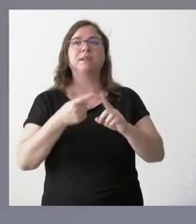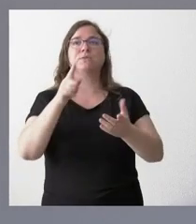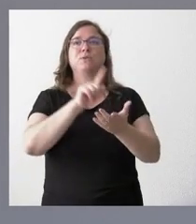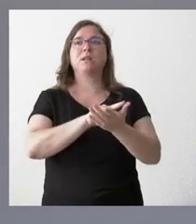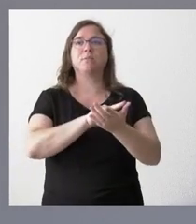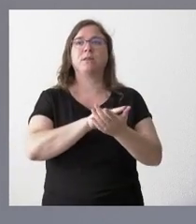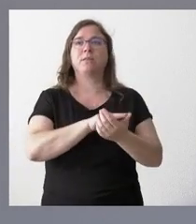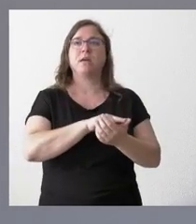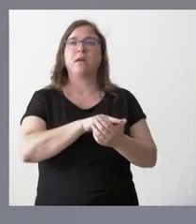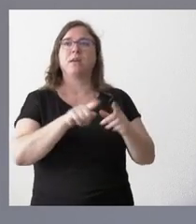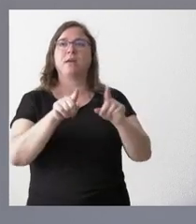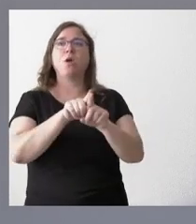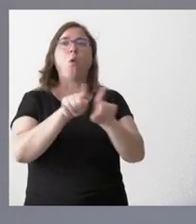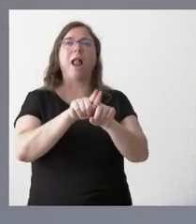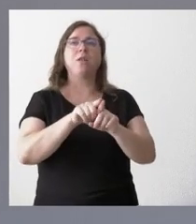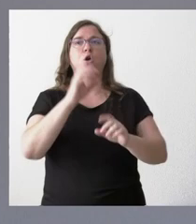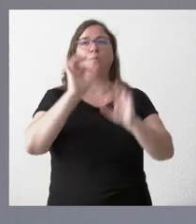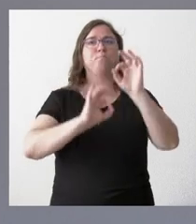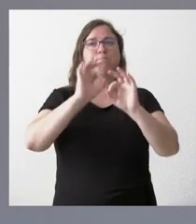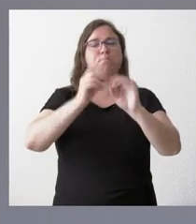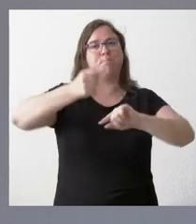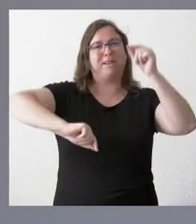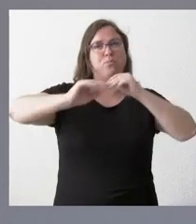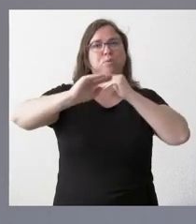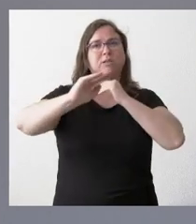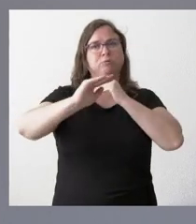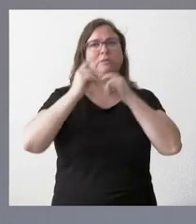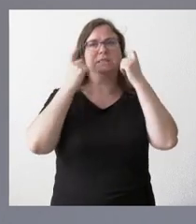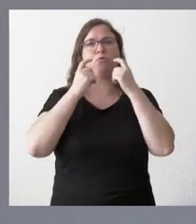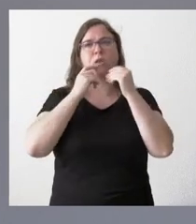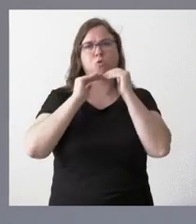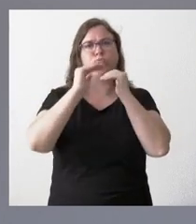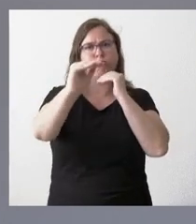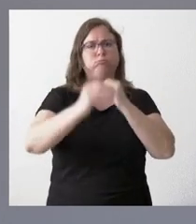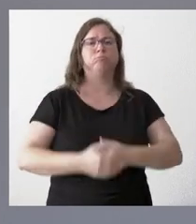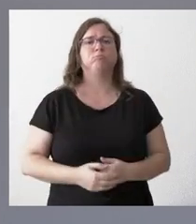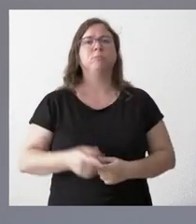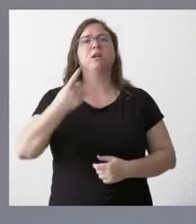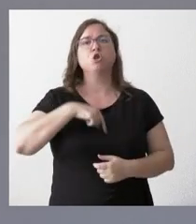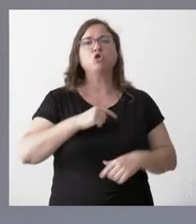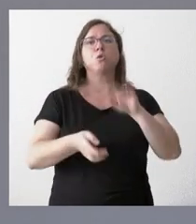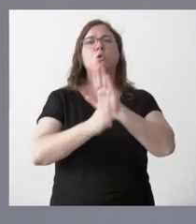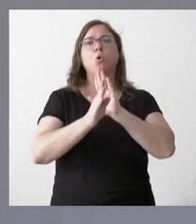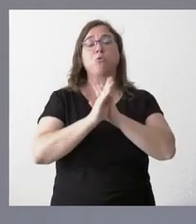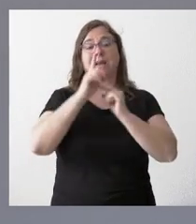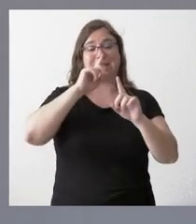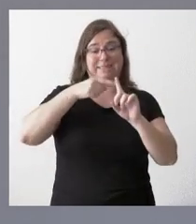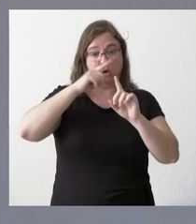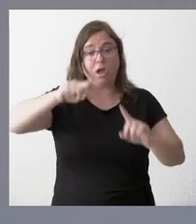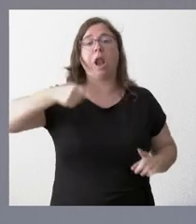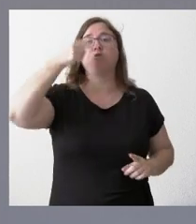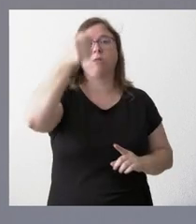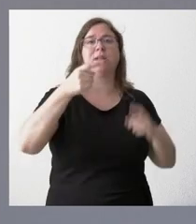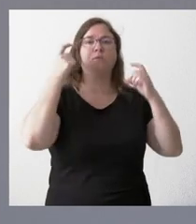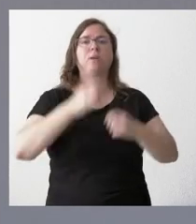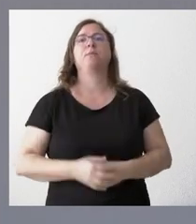un escenario de estabilidad presupuestaria es un esfuerzo muy grande y ese es el que tendremos que seguir realizando entre lo que nos queda de este ejercicio y el próximo. Sí,